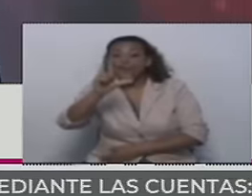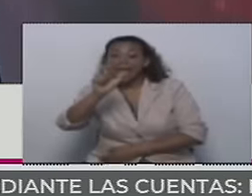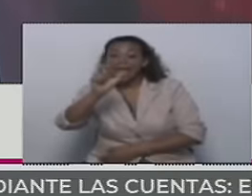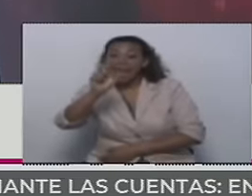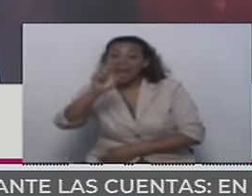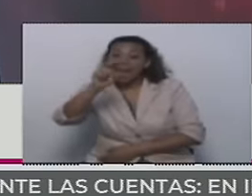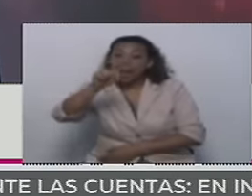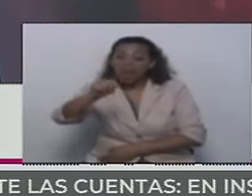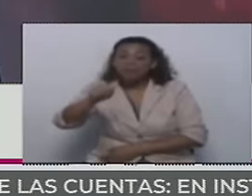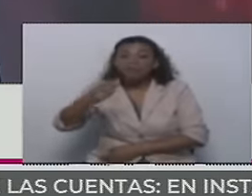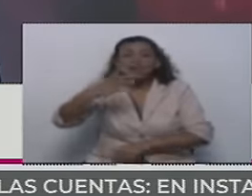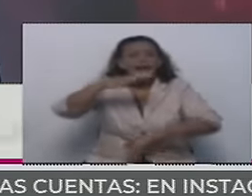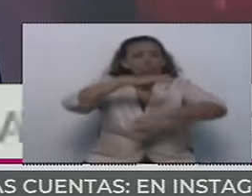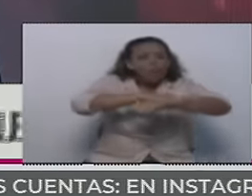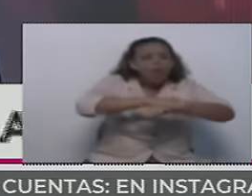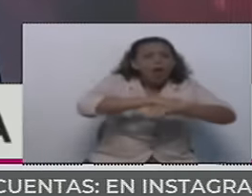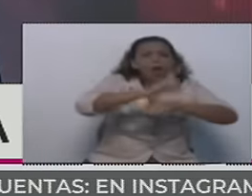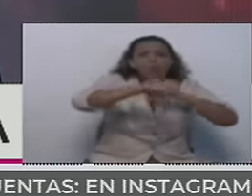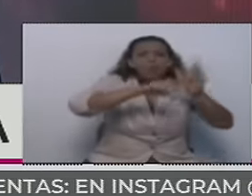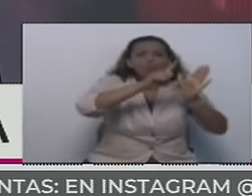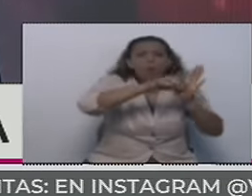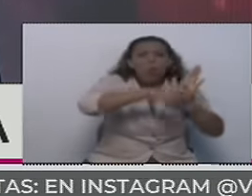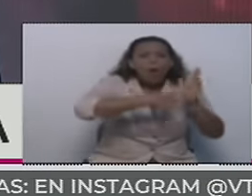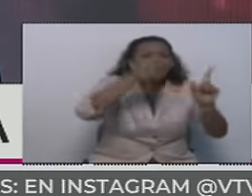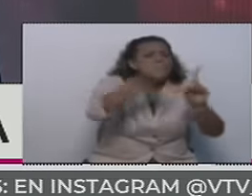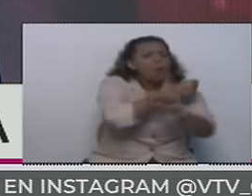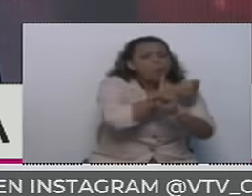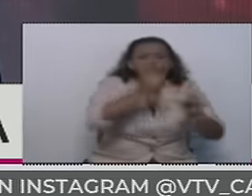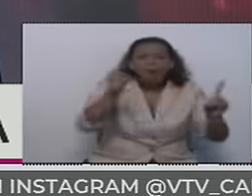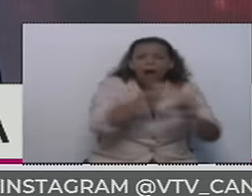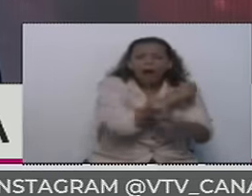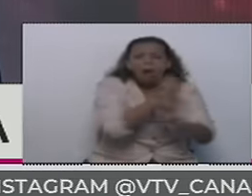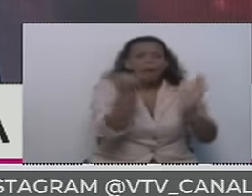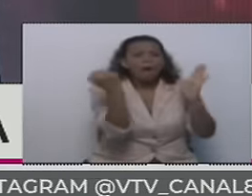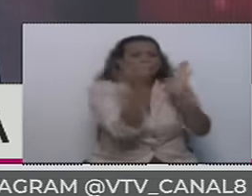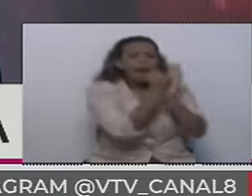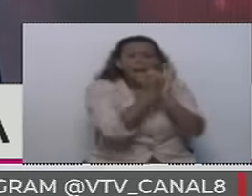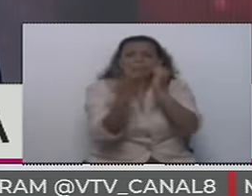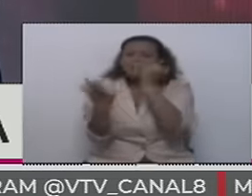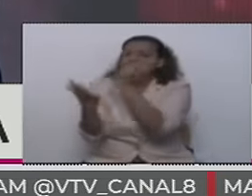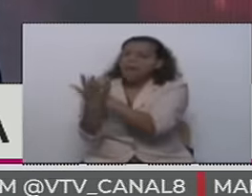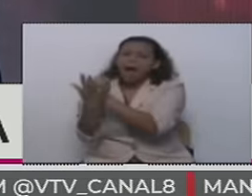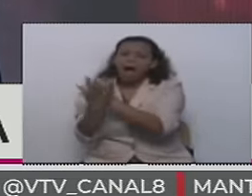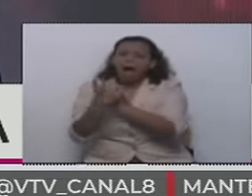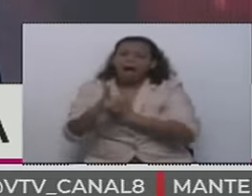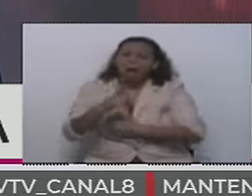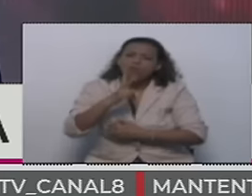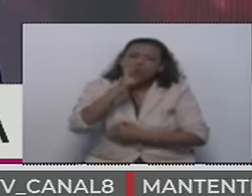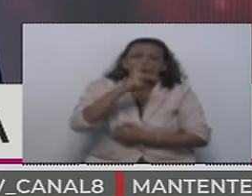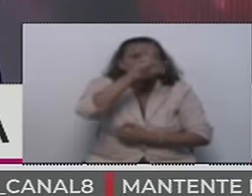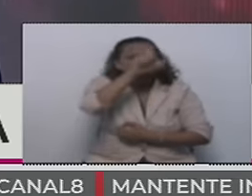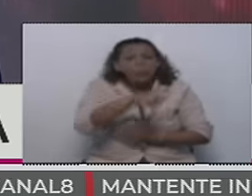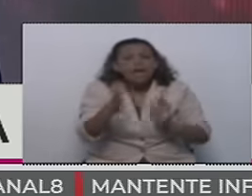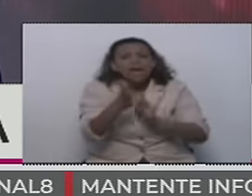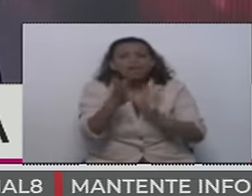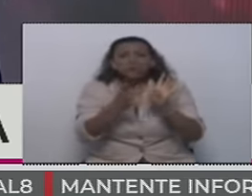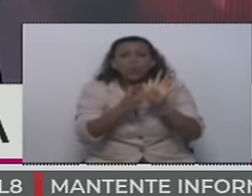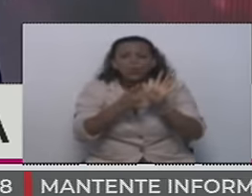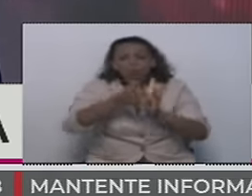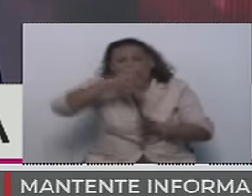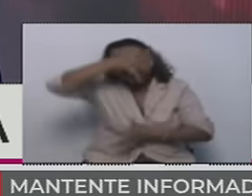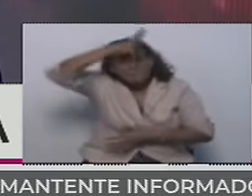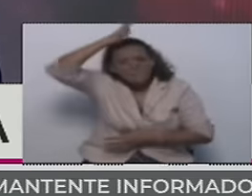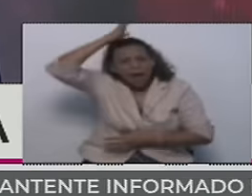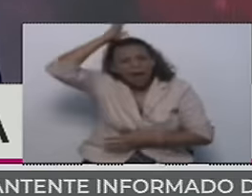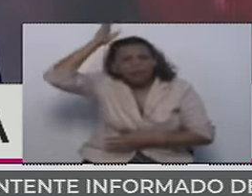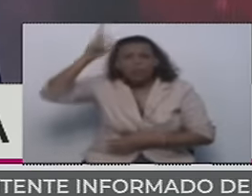y capturado, torturado y asesinado criminalmente por el Imperio